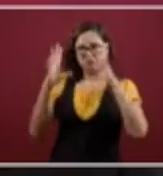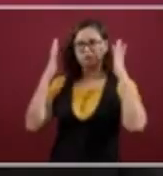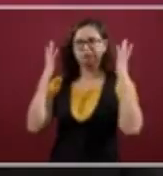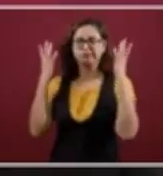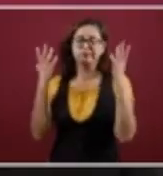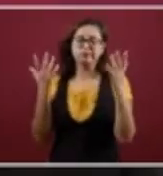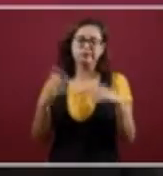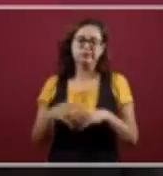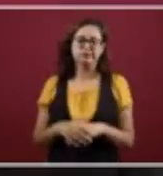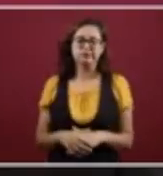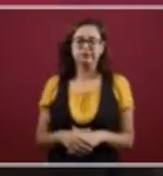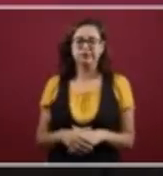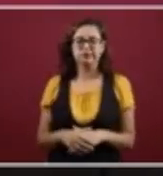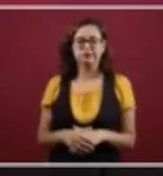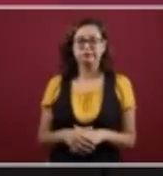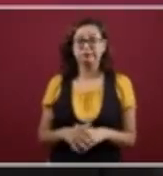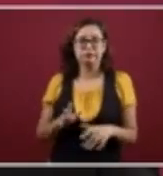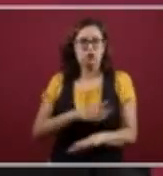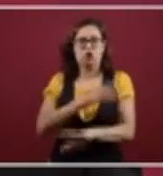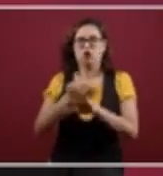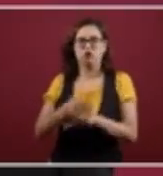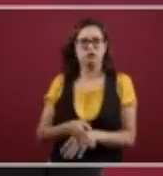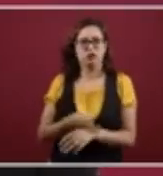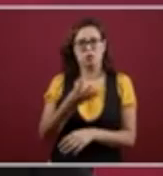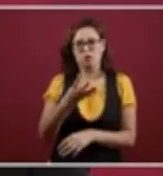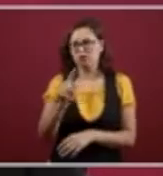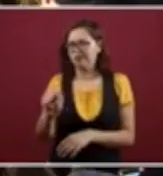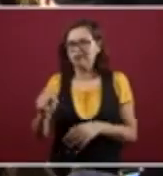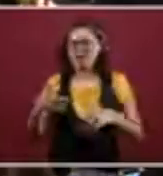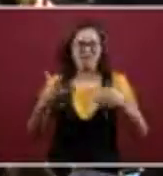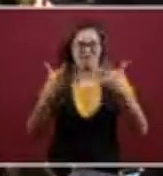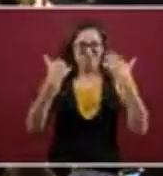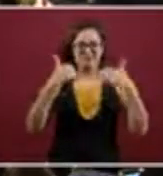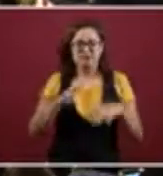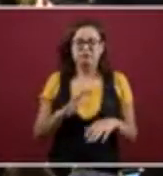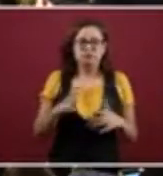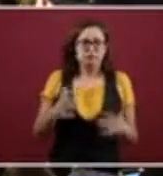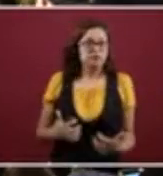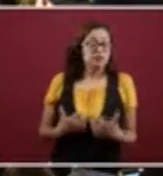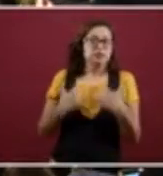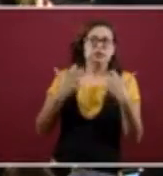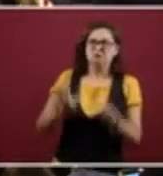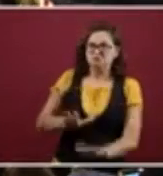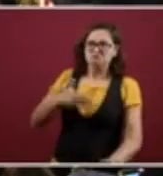la cuarta transformación, como sea,